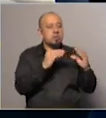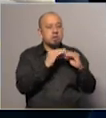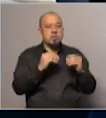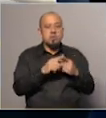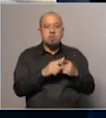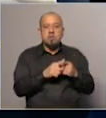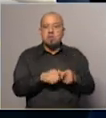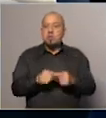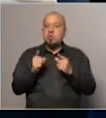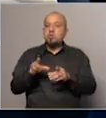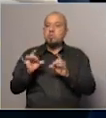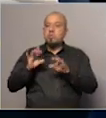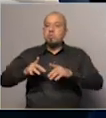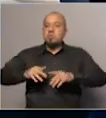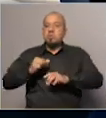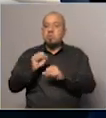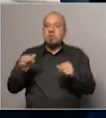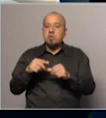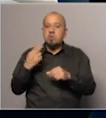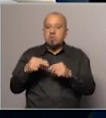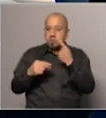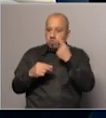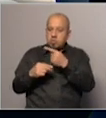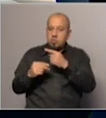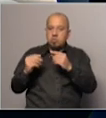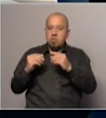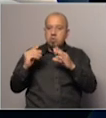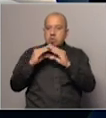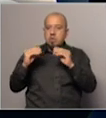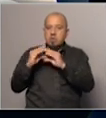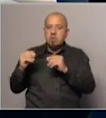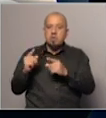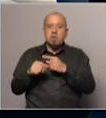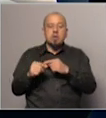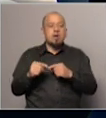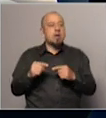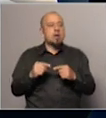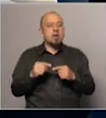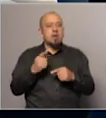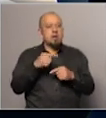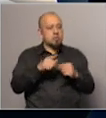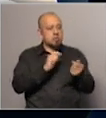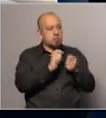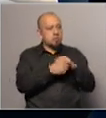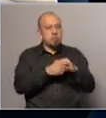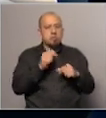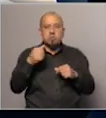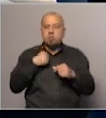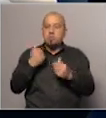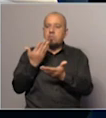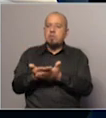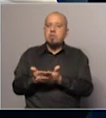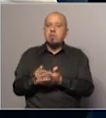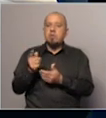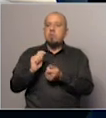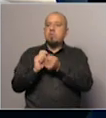eso sólo lo puede haber escrito alguien que nunca había una cooperativa de vivienda construida y eso sigue escrito o también se modificó como lo anterior no estamos planteando que se